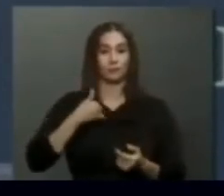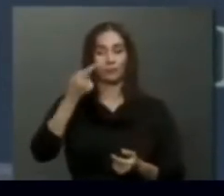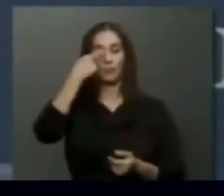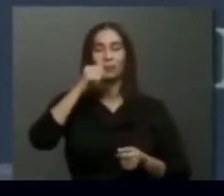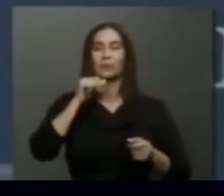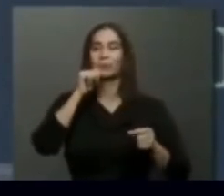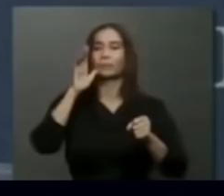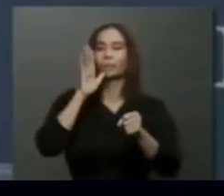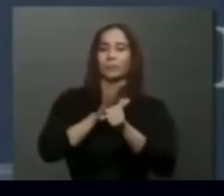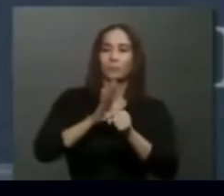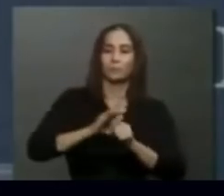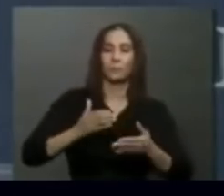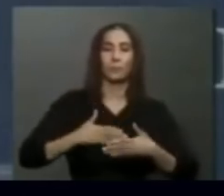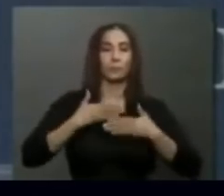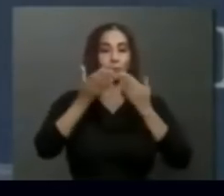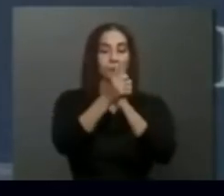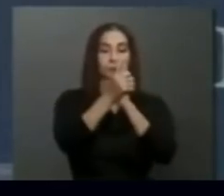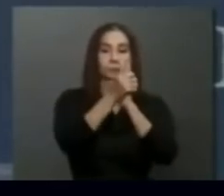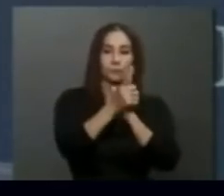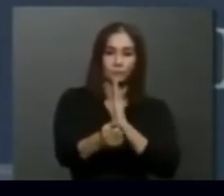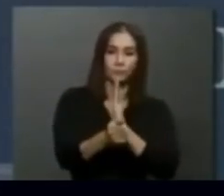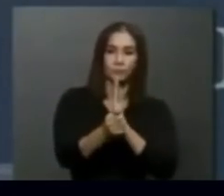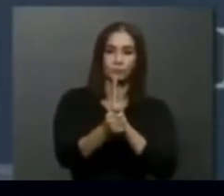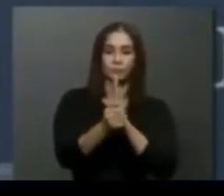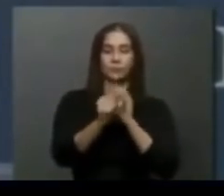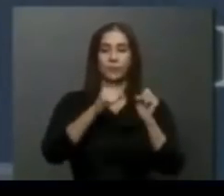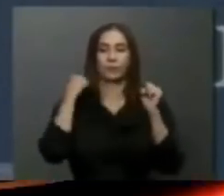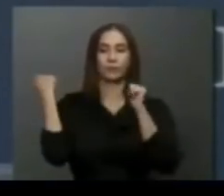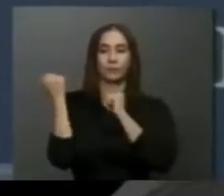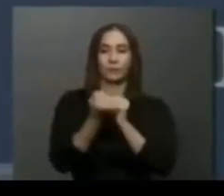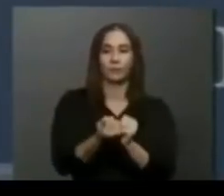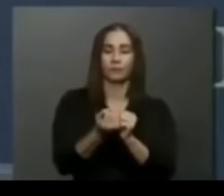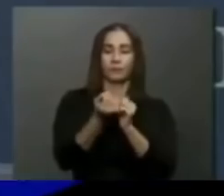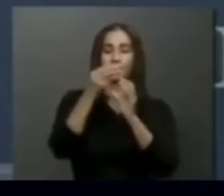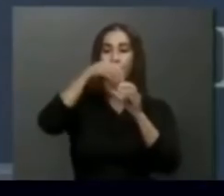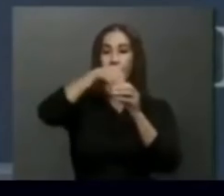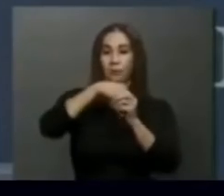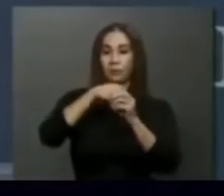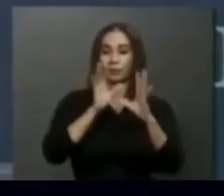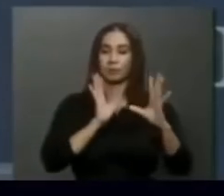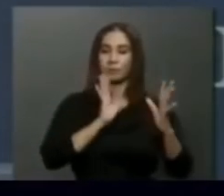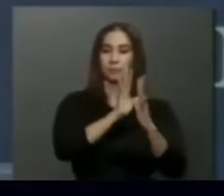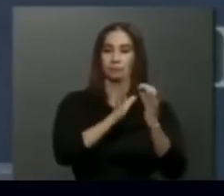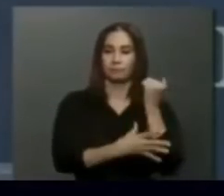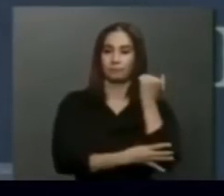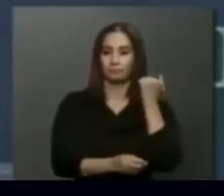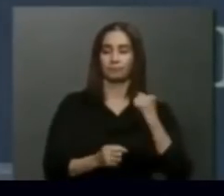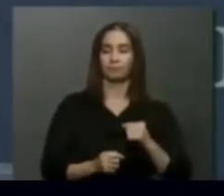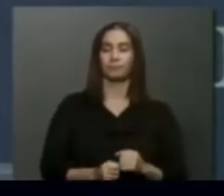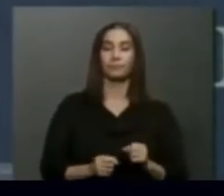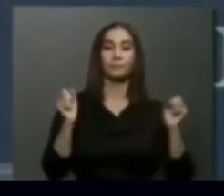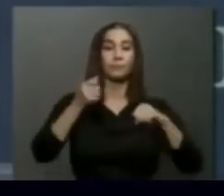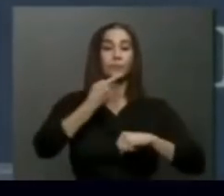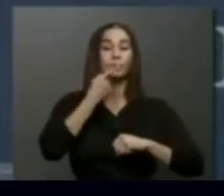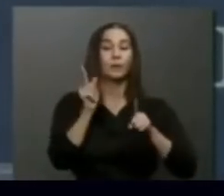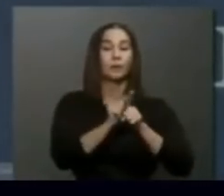está comprometida en entregar su talento a la lucha integral contra la pobreza. Puedo decir también